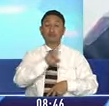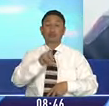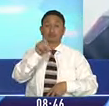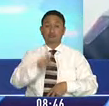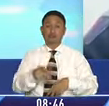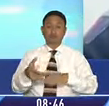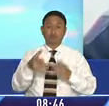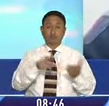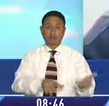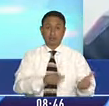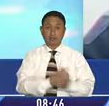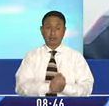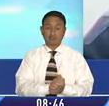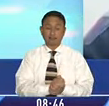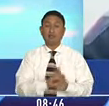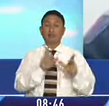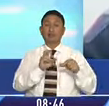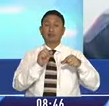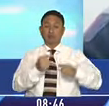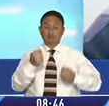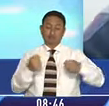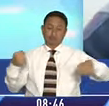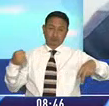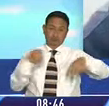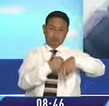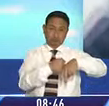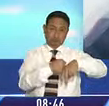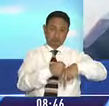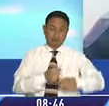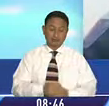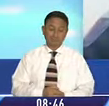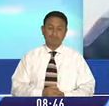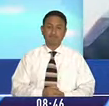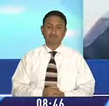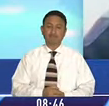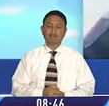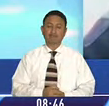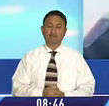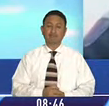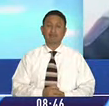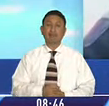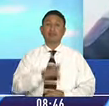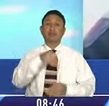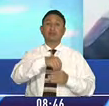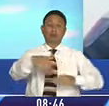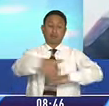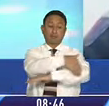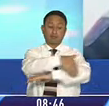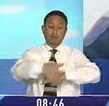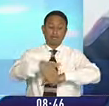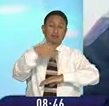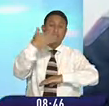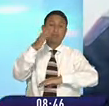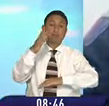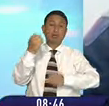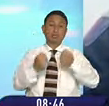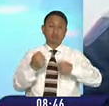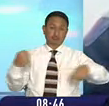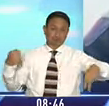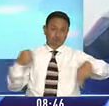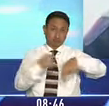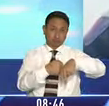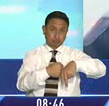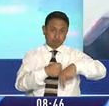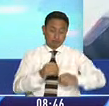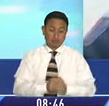fallecidas en lo que respecta atropellos y arrollamientos dentro de las vías donde más se han registrado este este tipo de